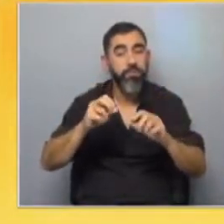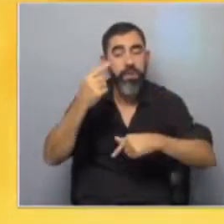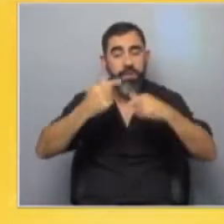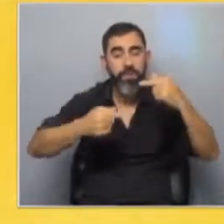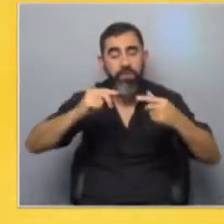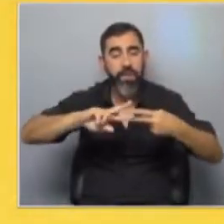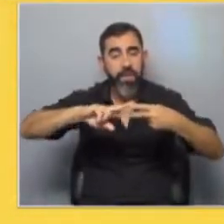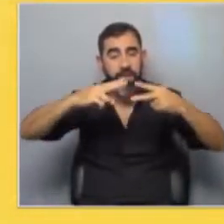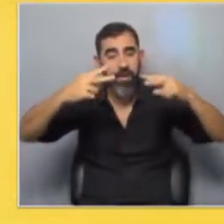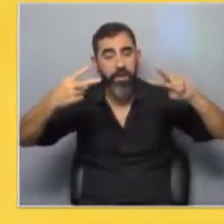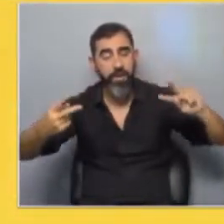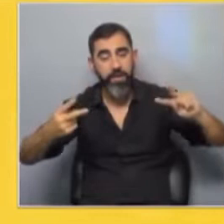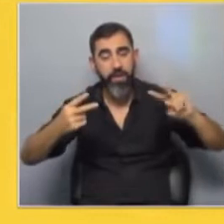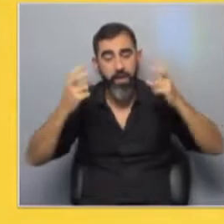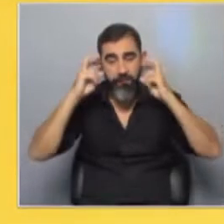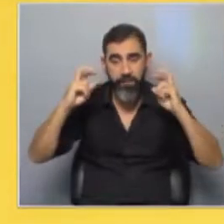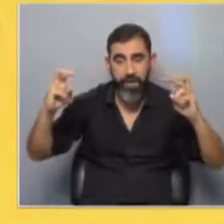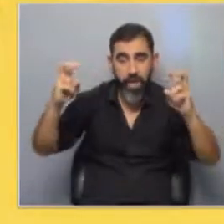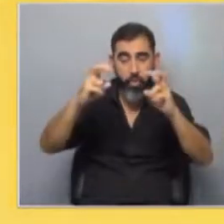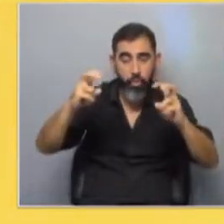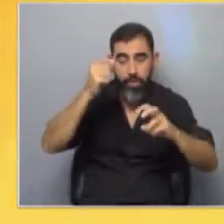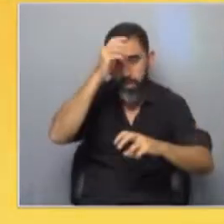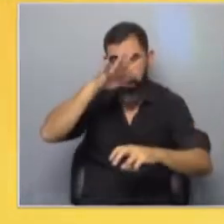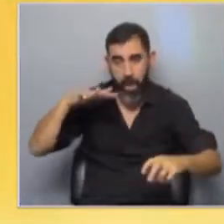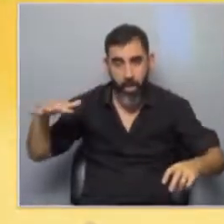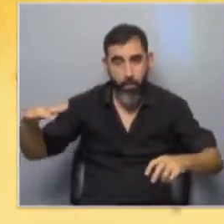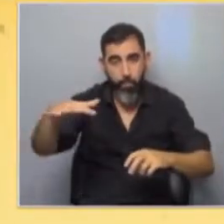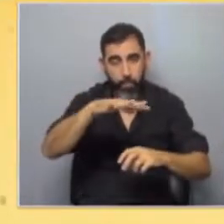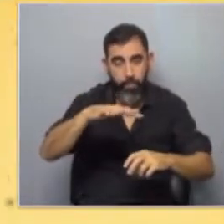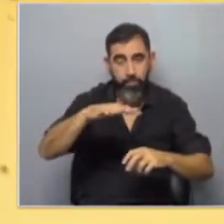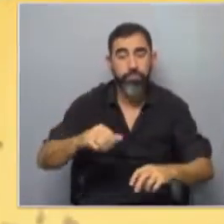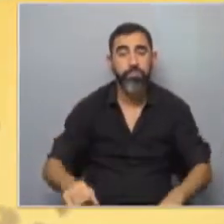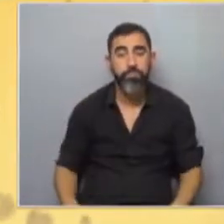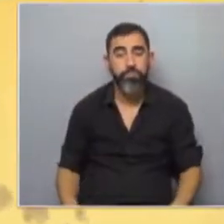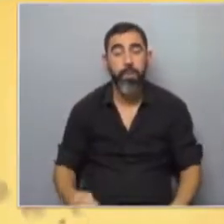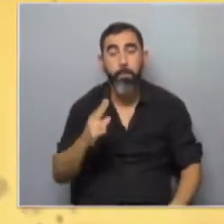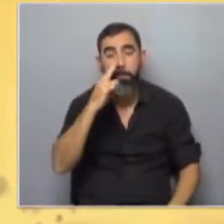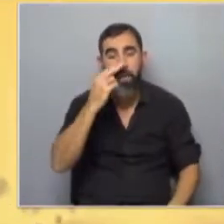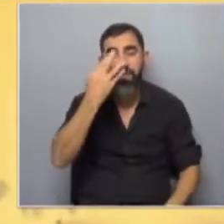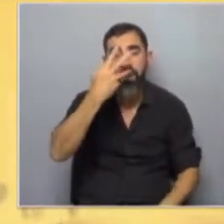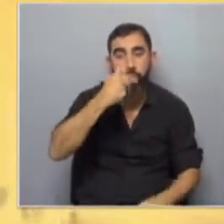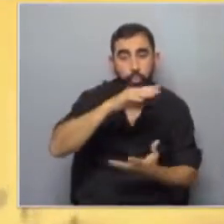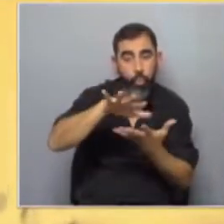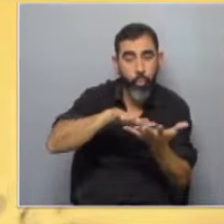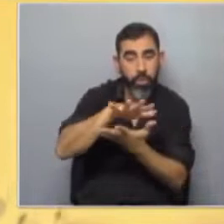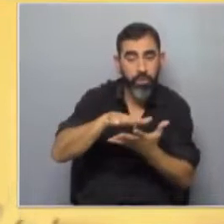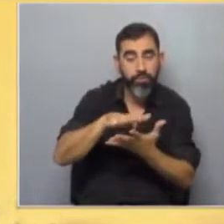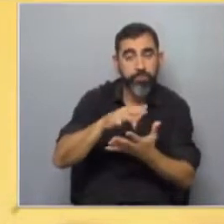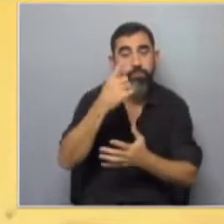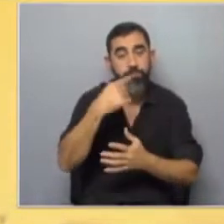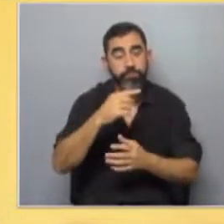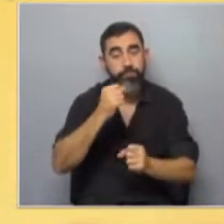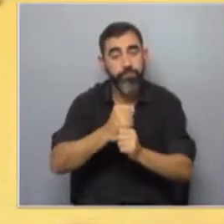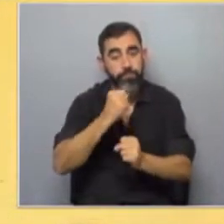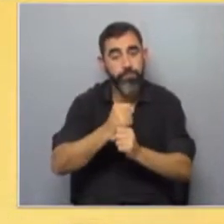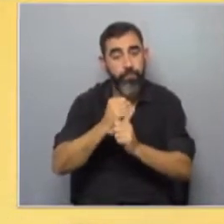lugar donde sepamos que los tienen ahí y están haciendo algo con ellos. No, bromas aparte, justamente estaba Susana